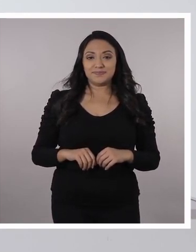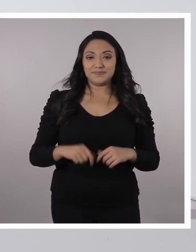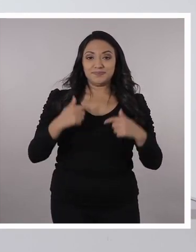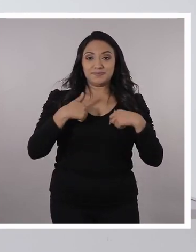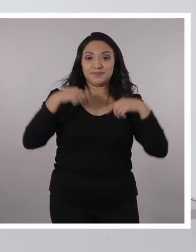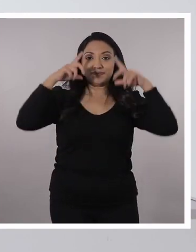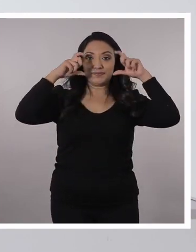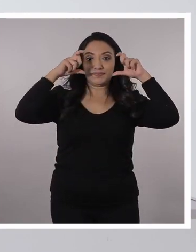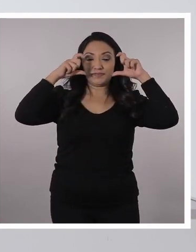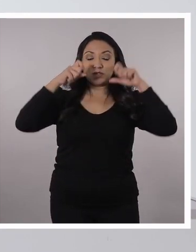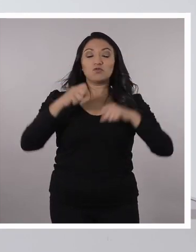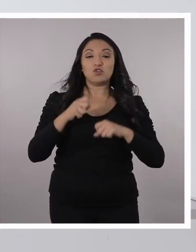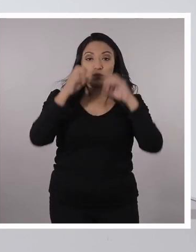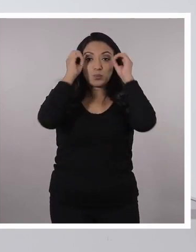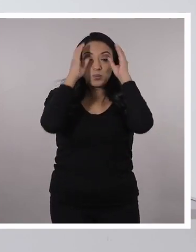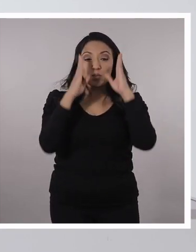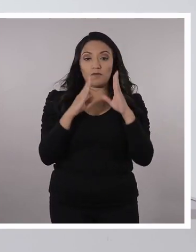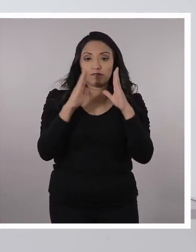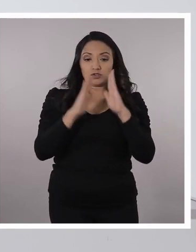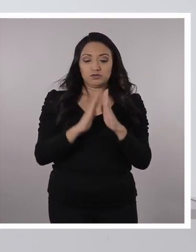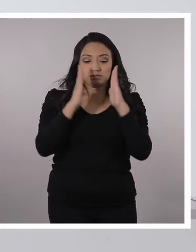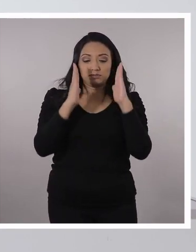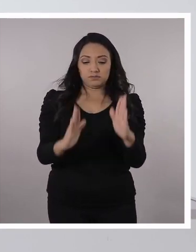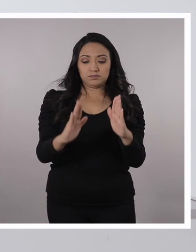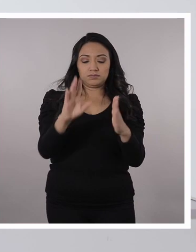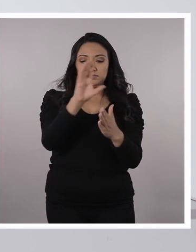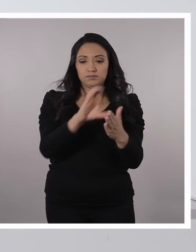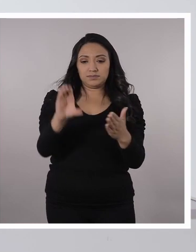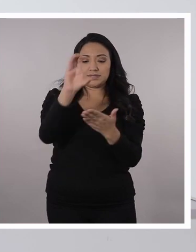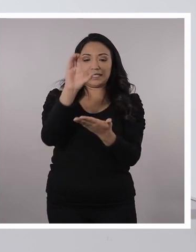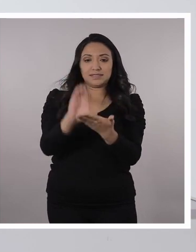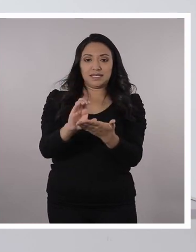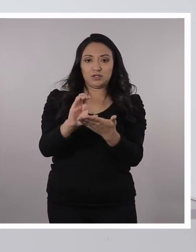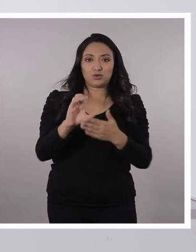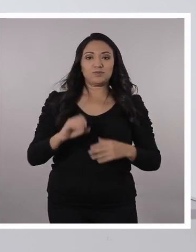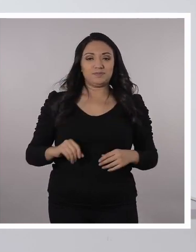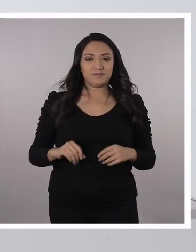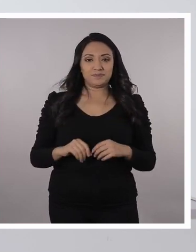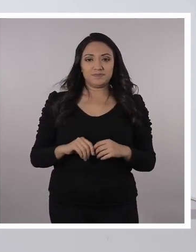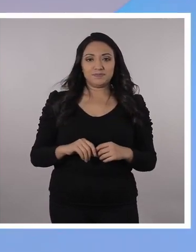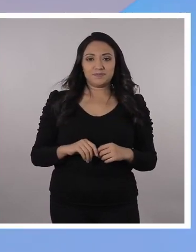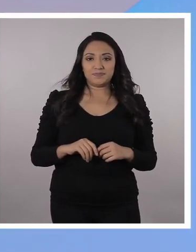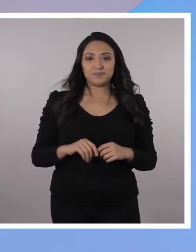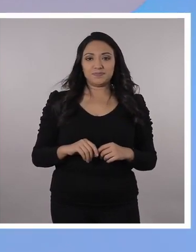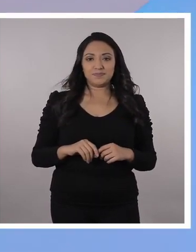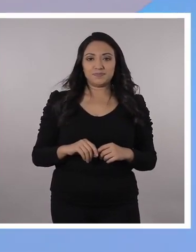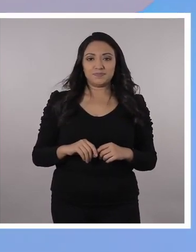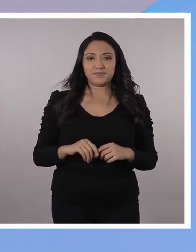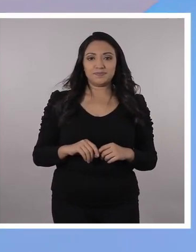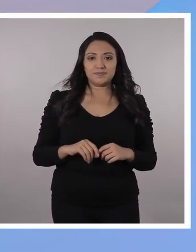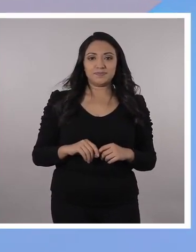Yo tengo la foto del profe Marcelo y le voy a colocar en el centro.